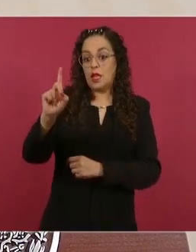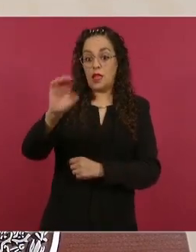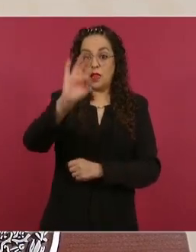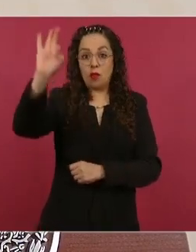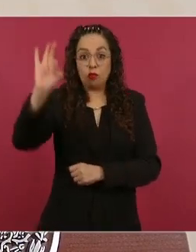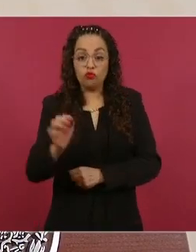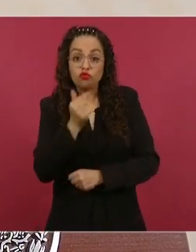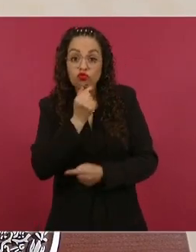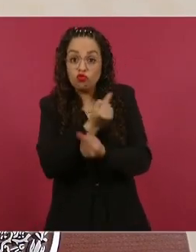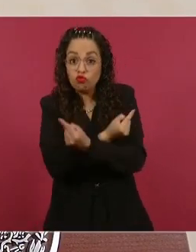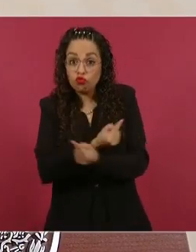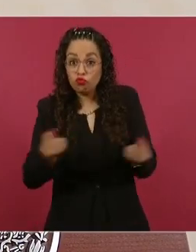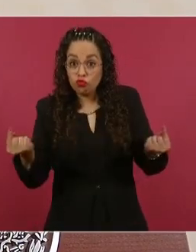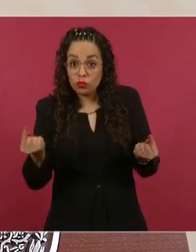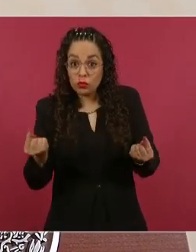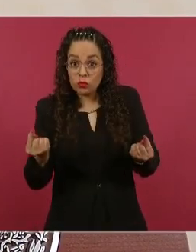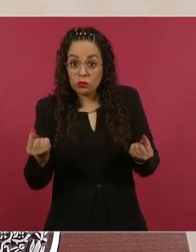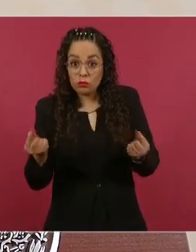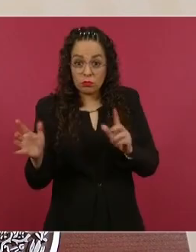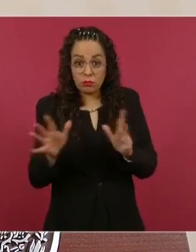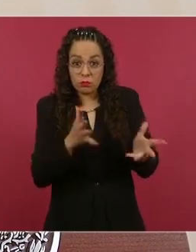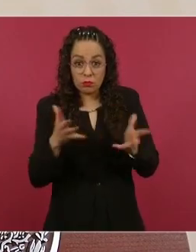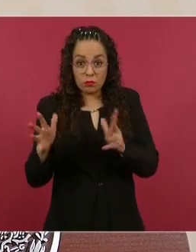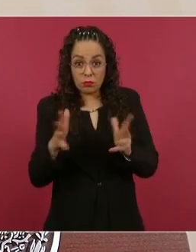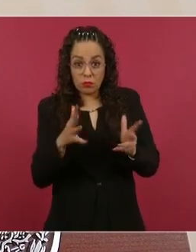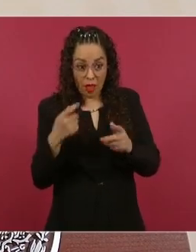los niños, podríamos llegar al